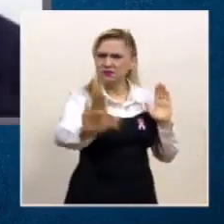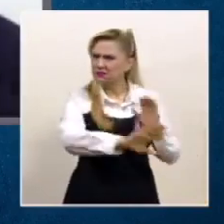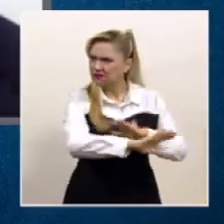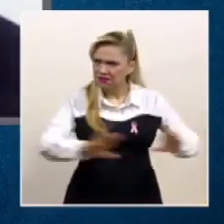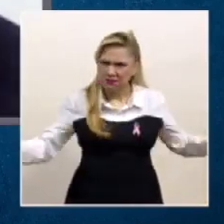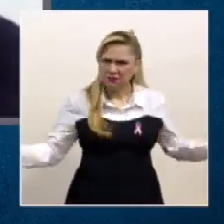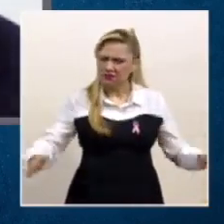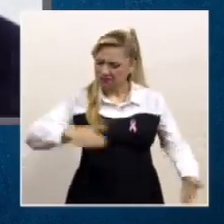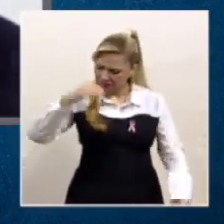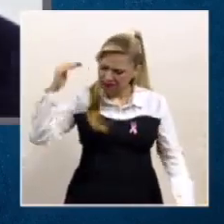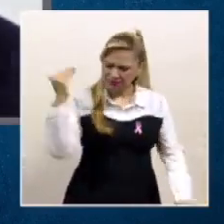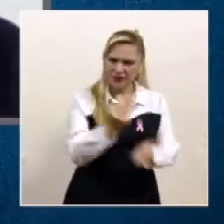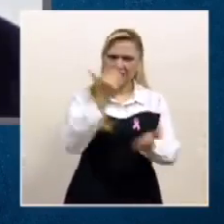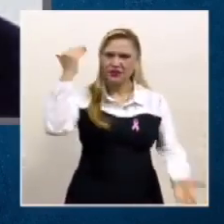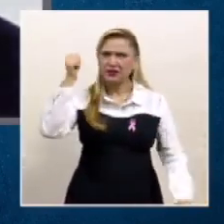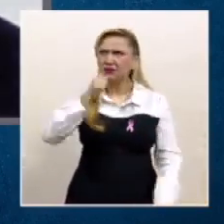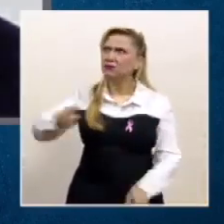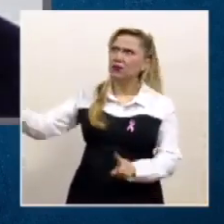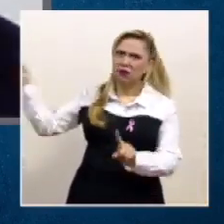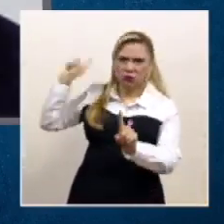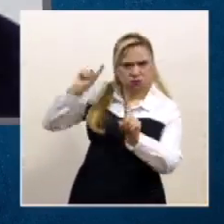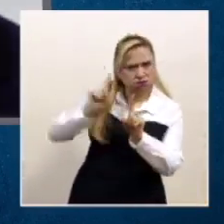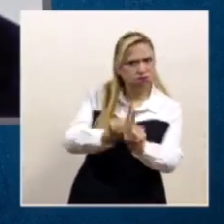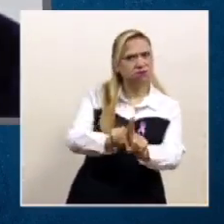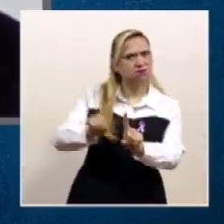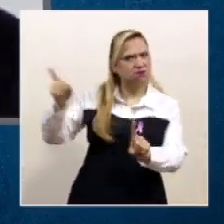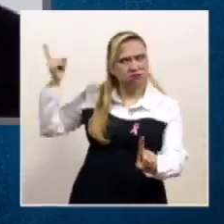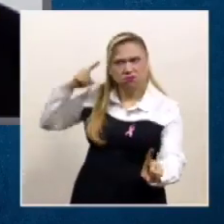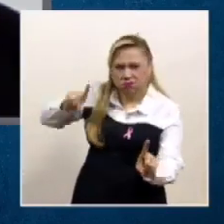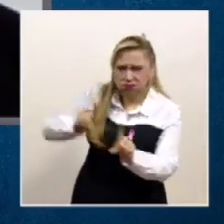raíz esta figura pues